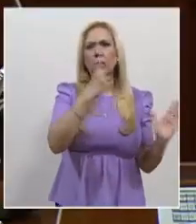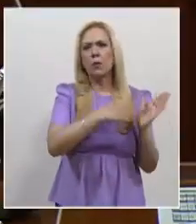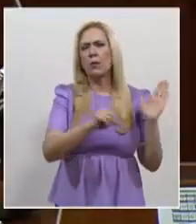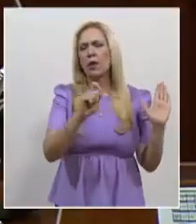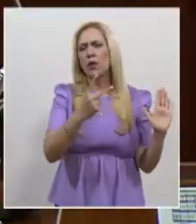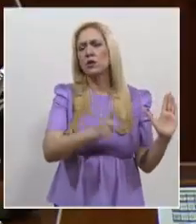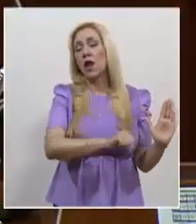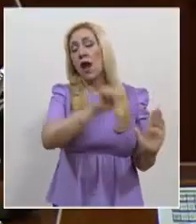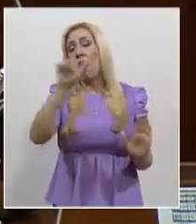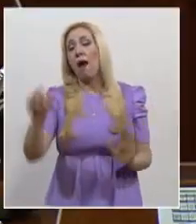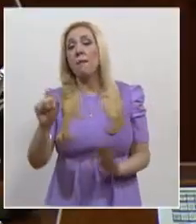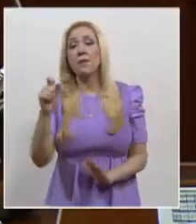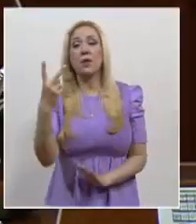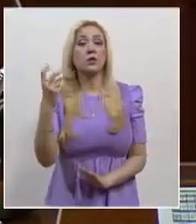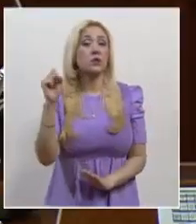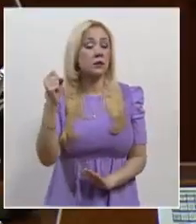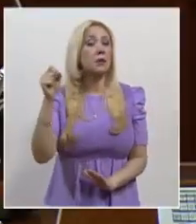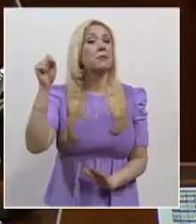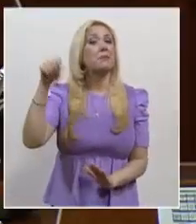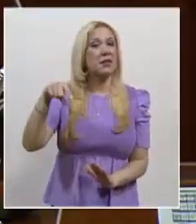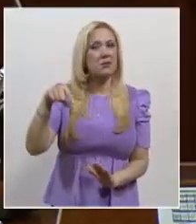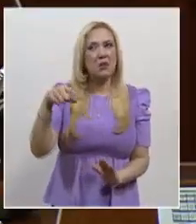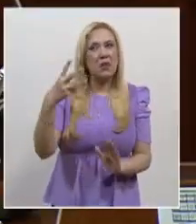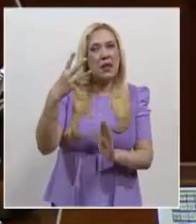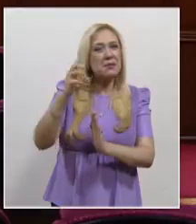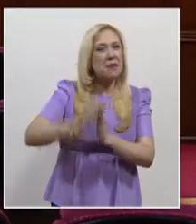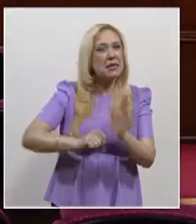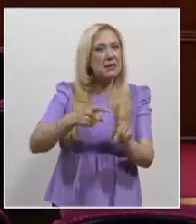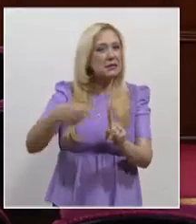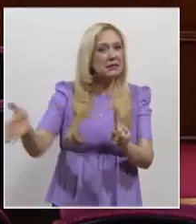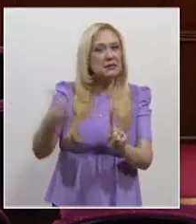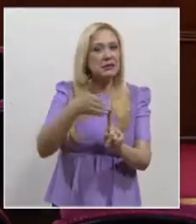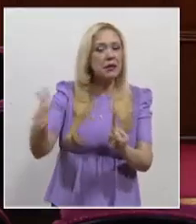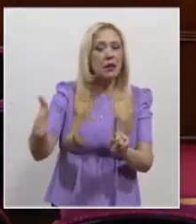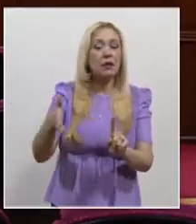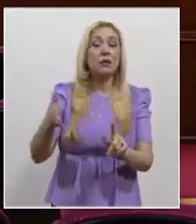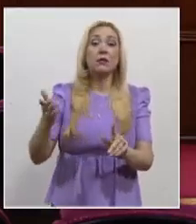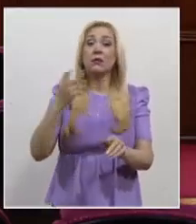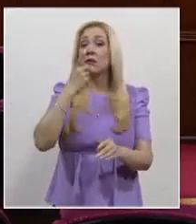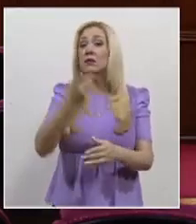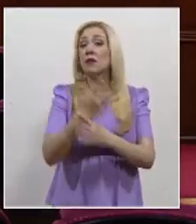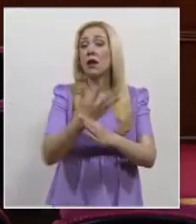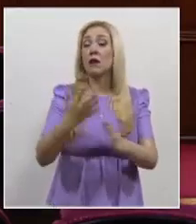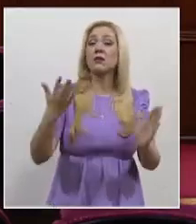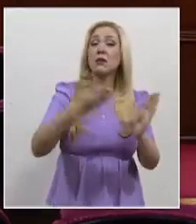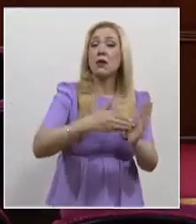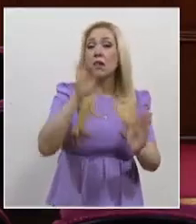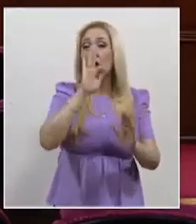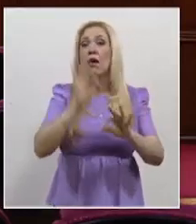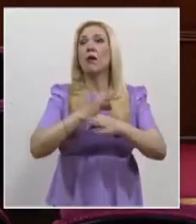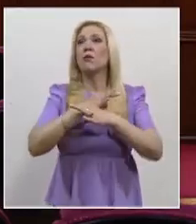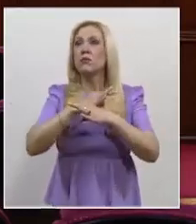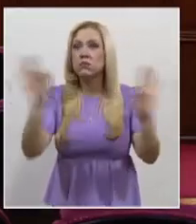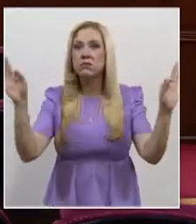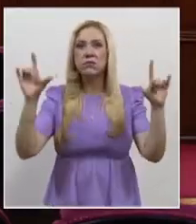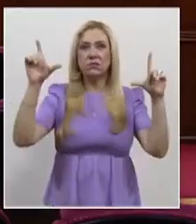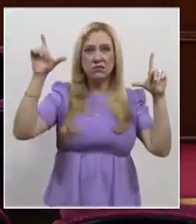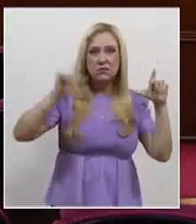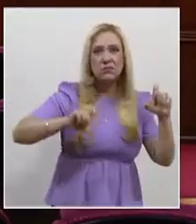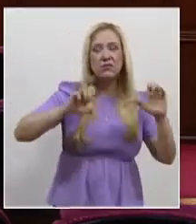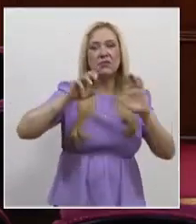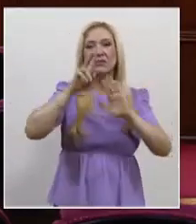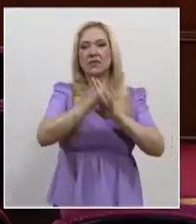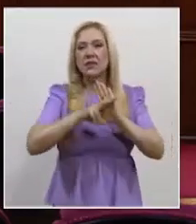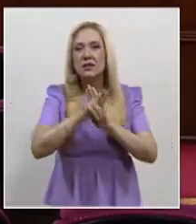al 22 de septiembre del mismo año, poquito más de 3 meses, y que establecía sanciones a quien divulgar imágenes o cualquier